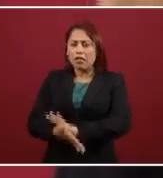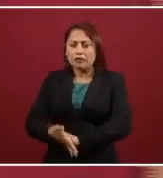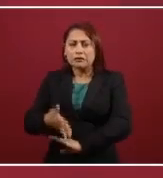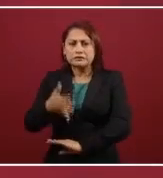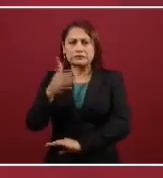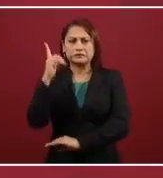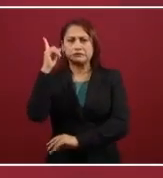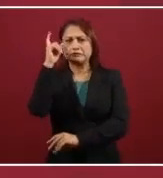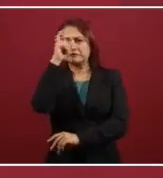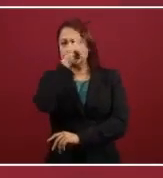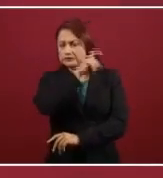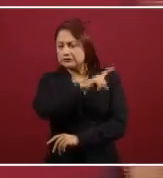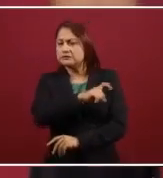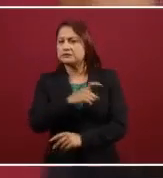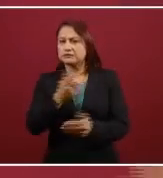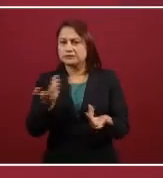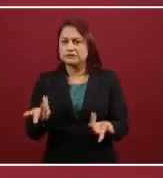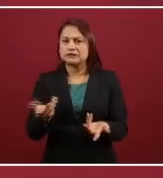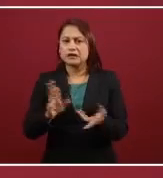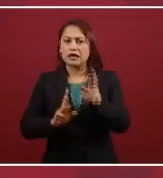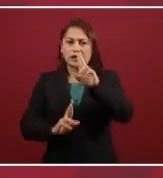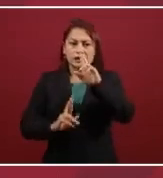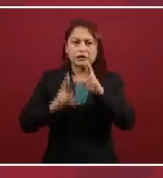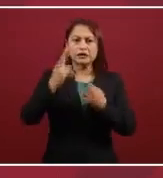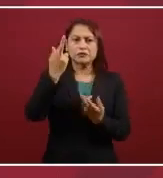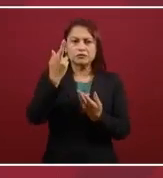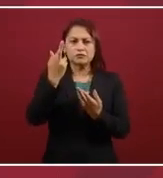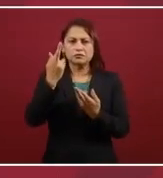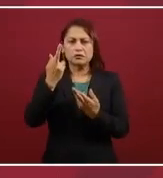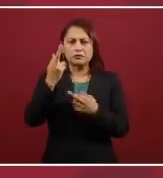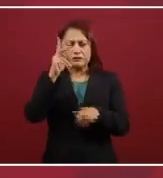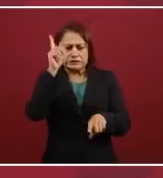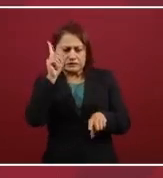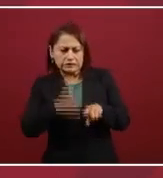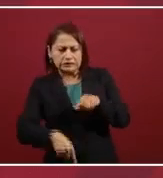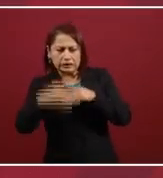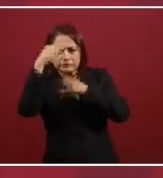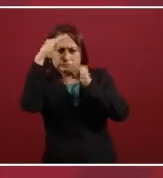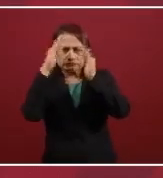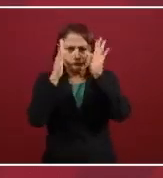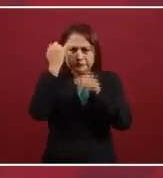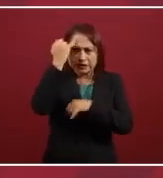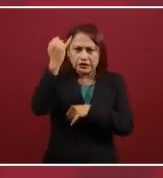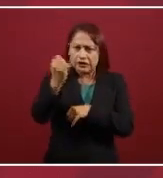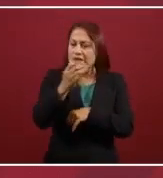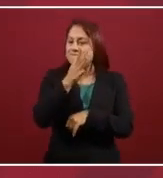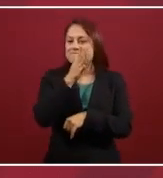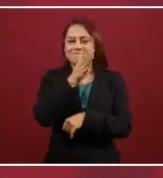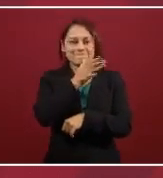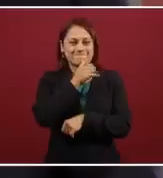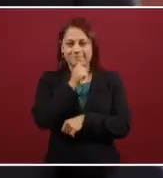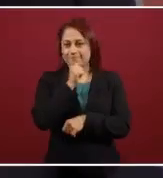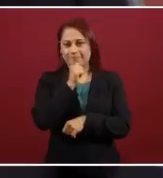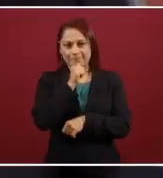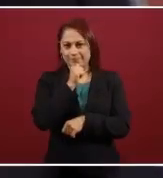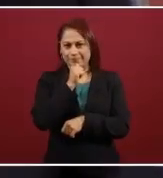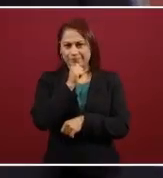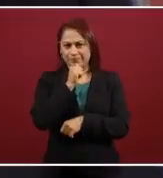arrancar, ¿no?, el pensamiento conservador. Eso siempre va a existir. Y qué bien,